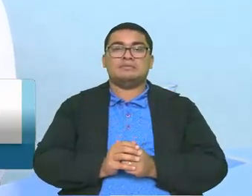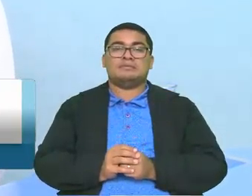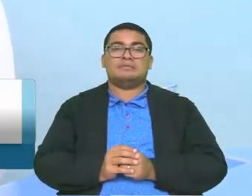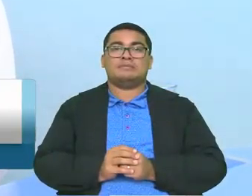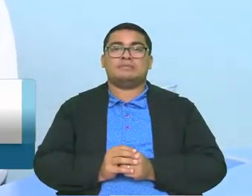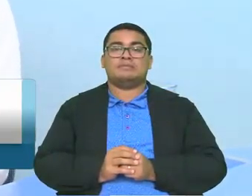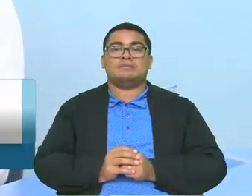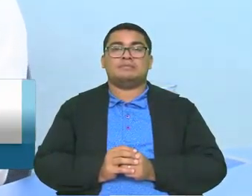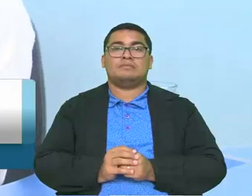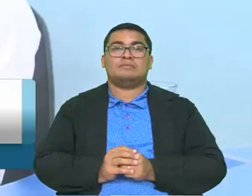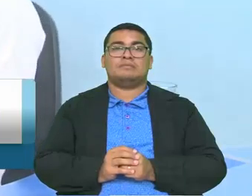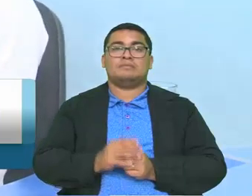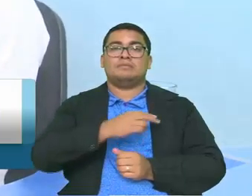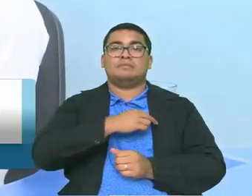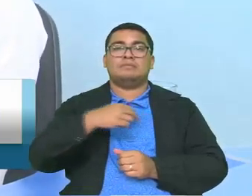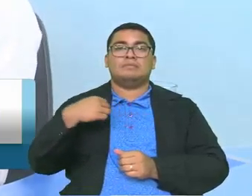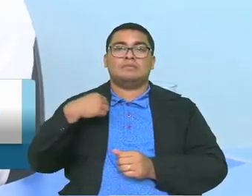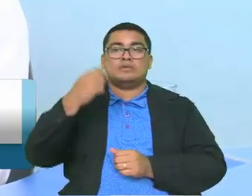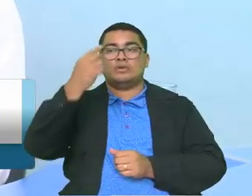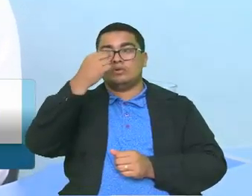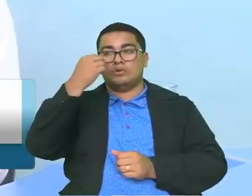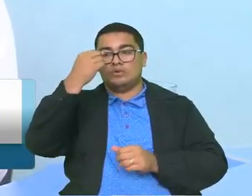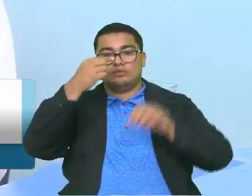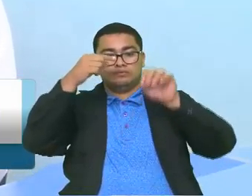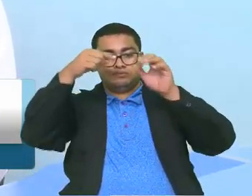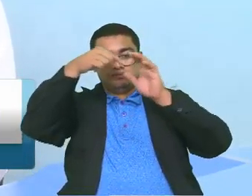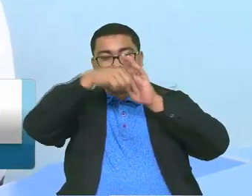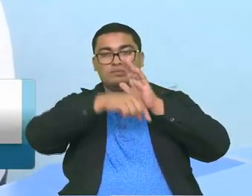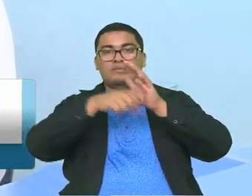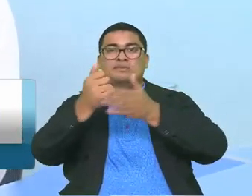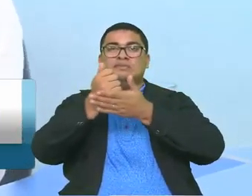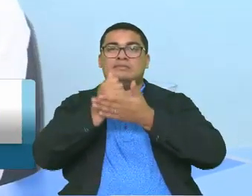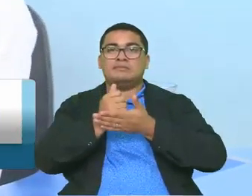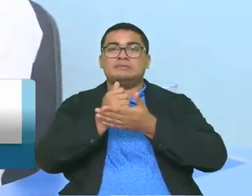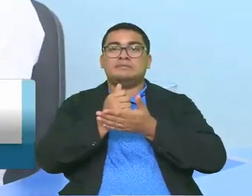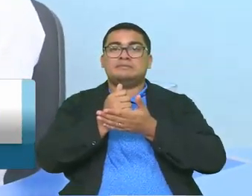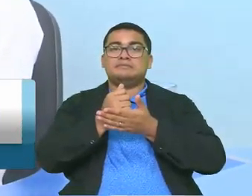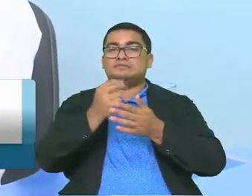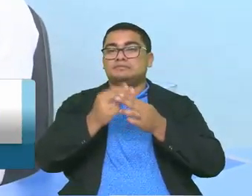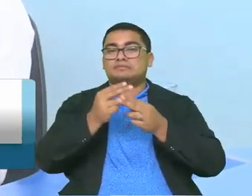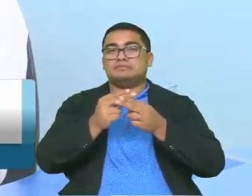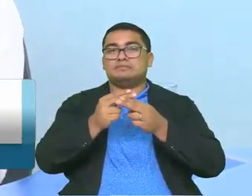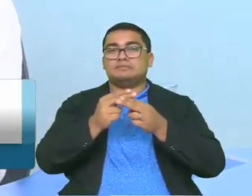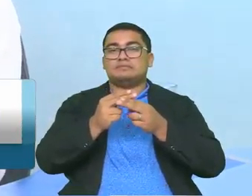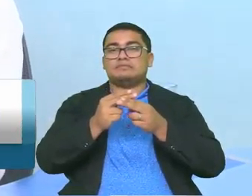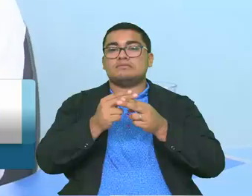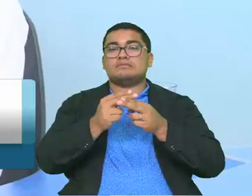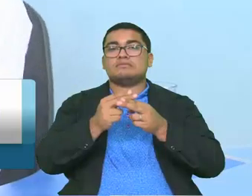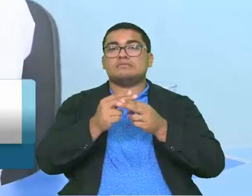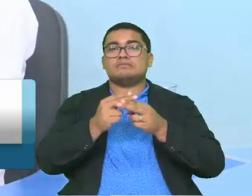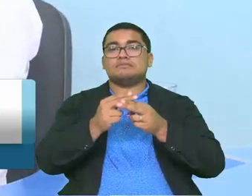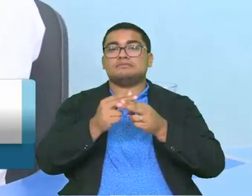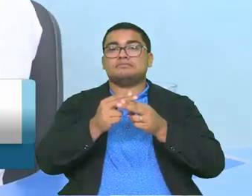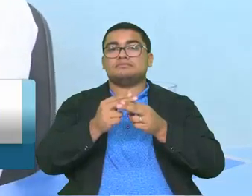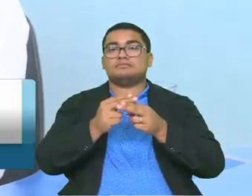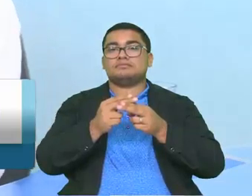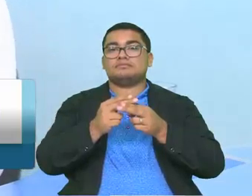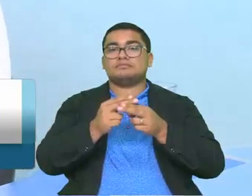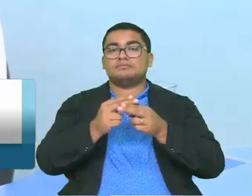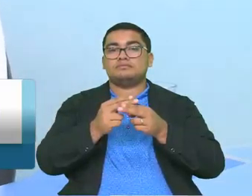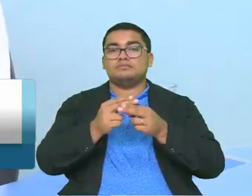ojo es ver la estructura de la parte posterior o de la parte interna del ojo, en este caso la mácula, el nervio óptico,